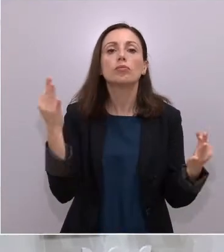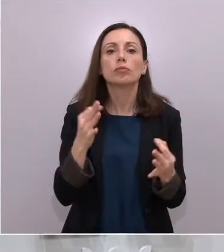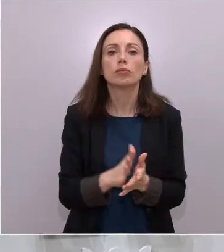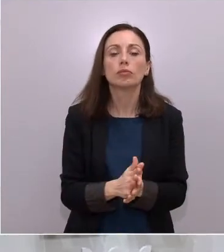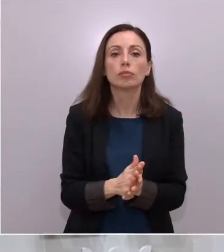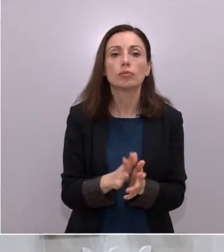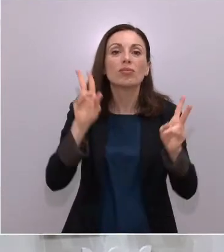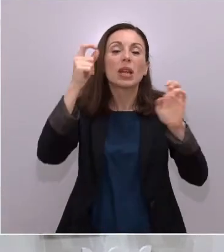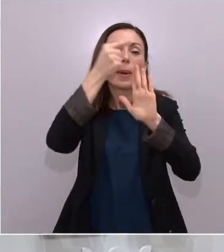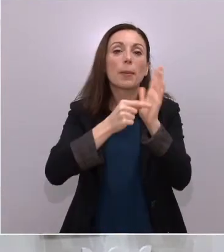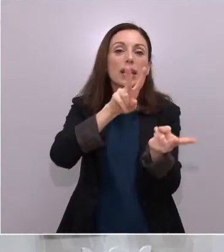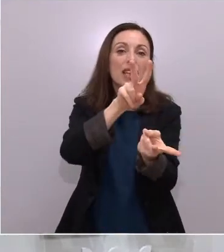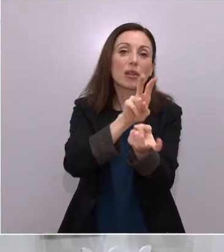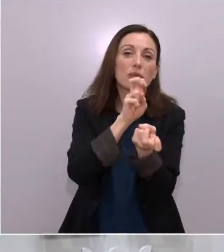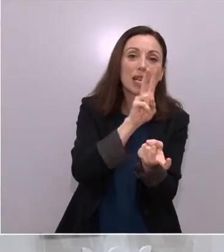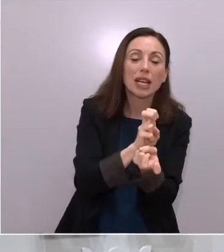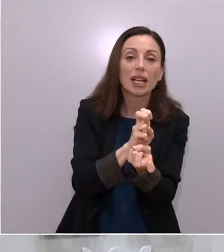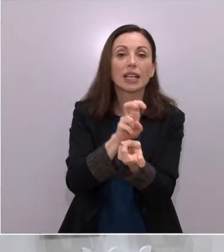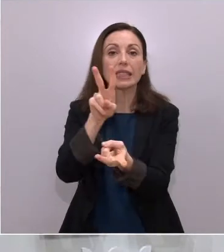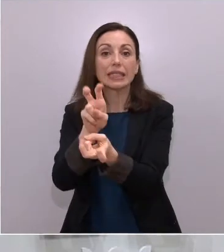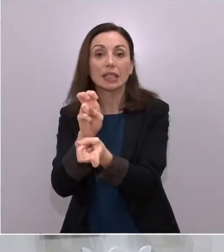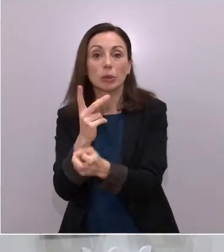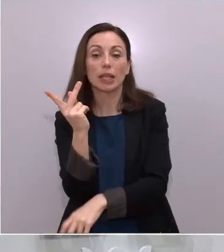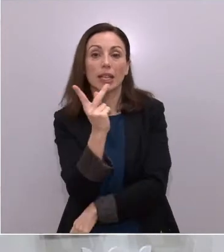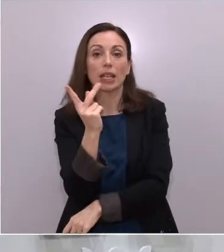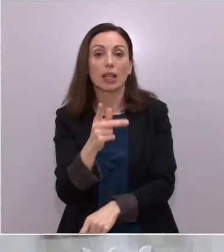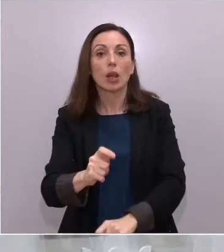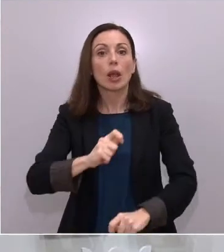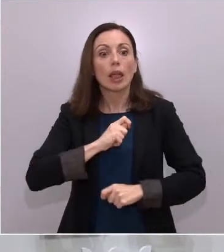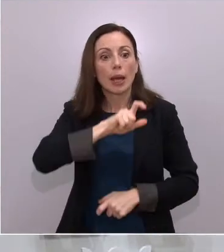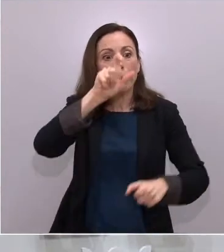de medidas fiscales y tributarias aporta un respiro a